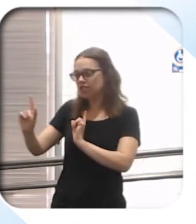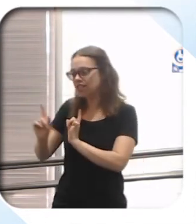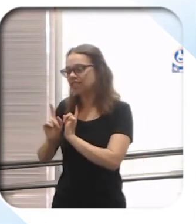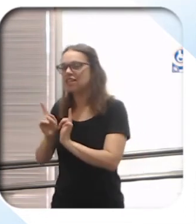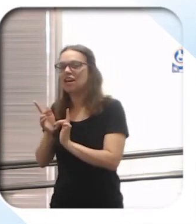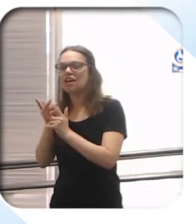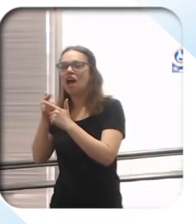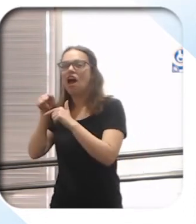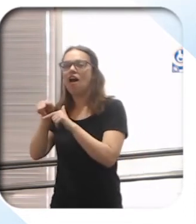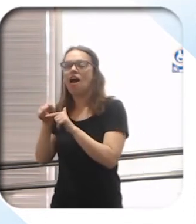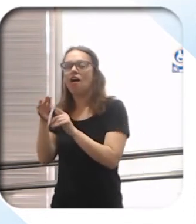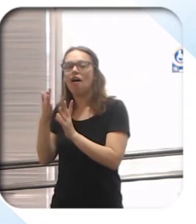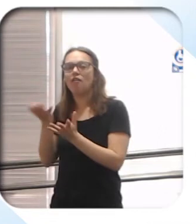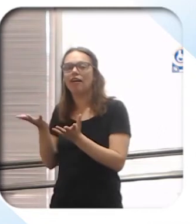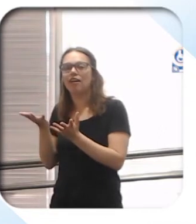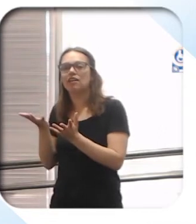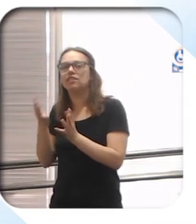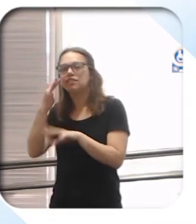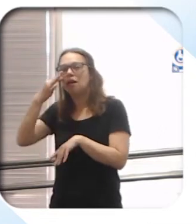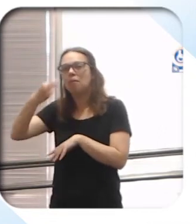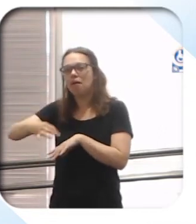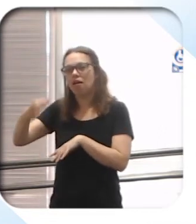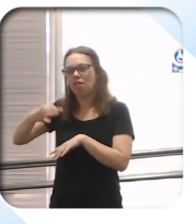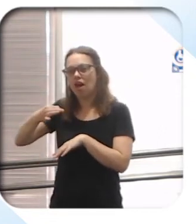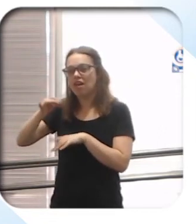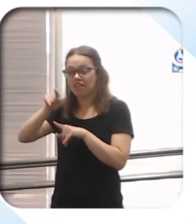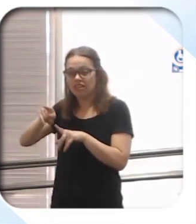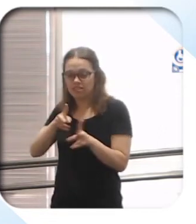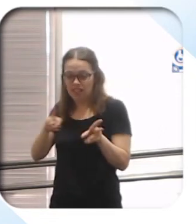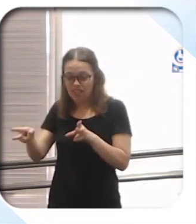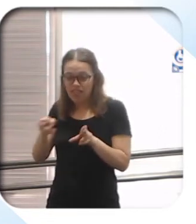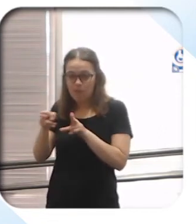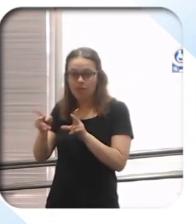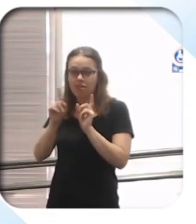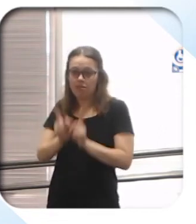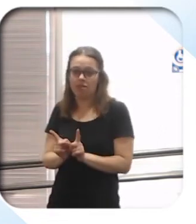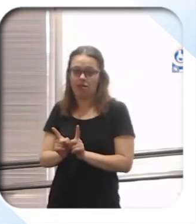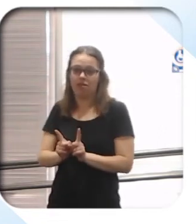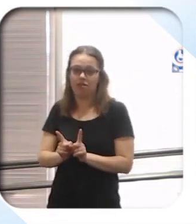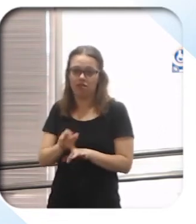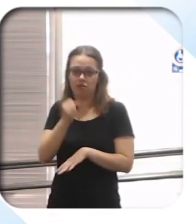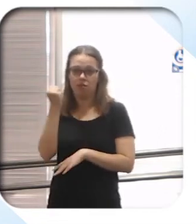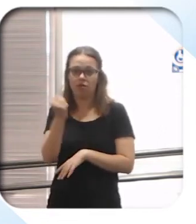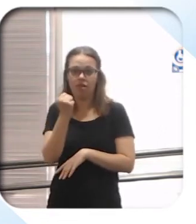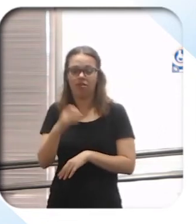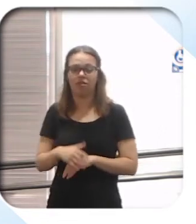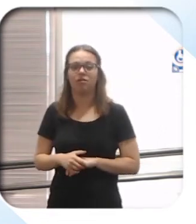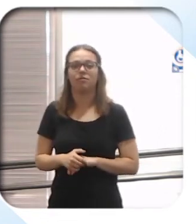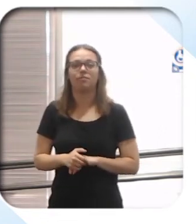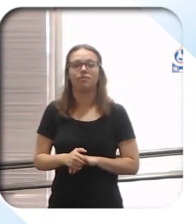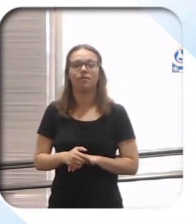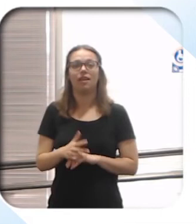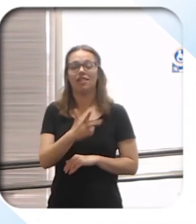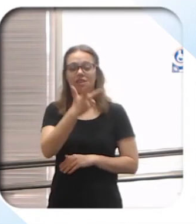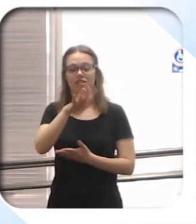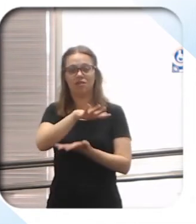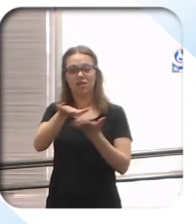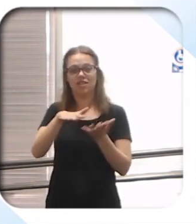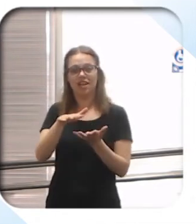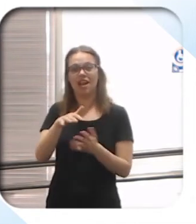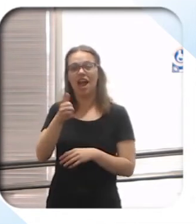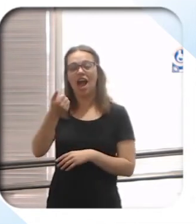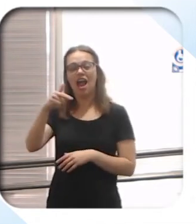conocer hasta dónde y si realmente está en esa etapa, porque eso también es otro tema. Caso 3. Alina y su